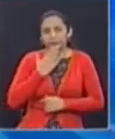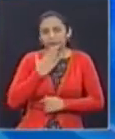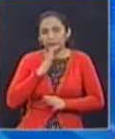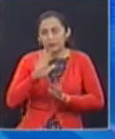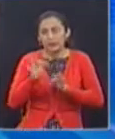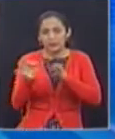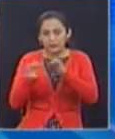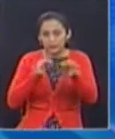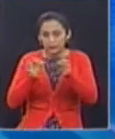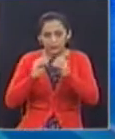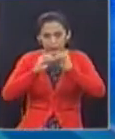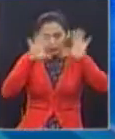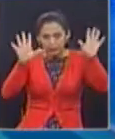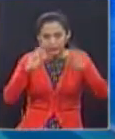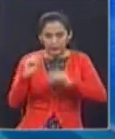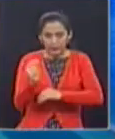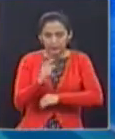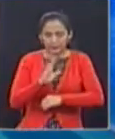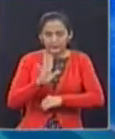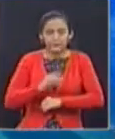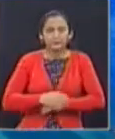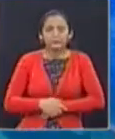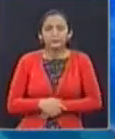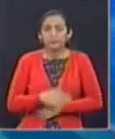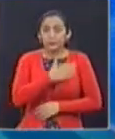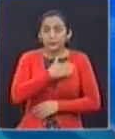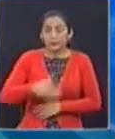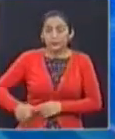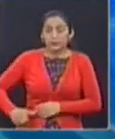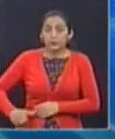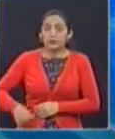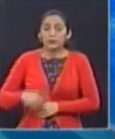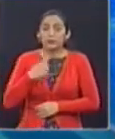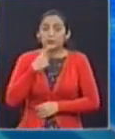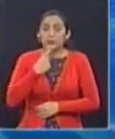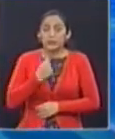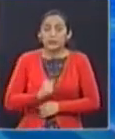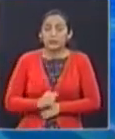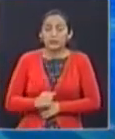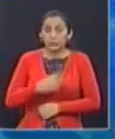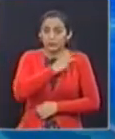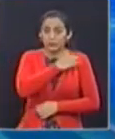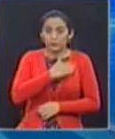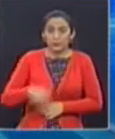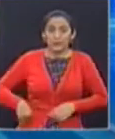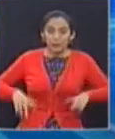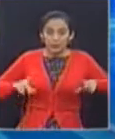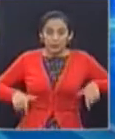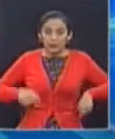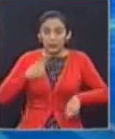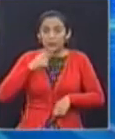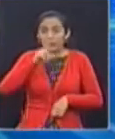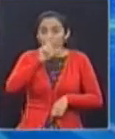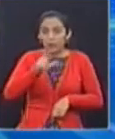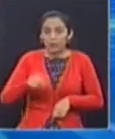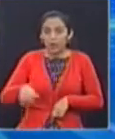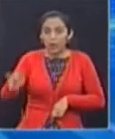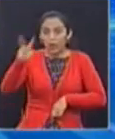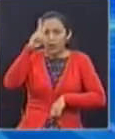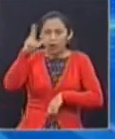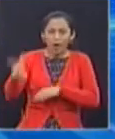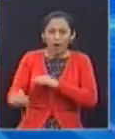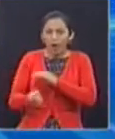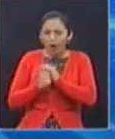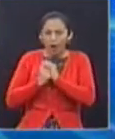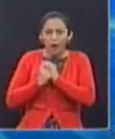déjeme darle ejemplos muy rápidamente. El presidente Moreno dice que hay que combatir a las mafias, que no hay que estar con los mafiosos, que